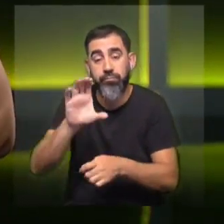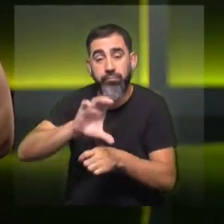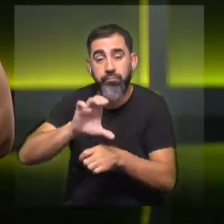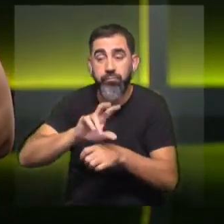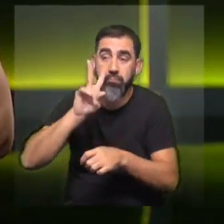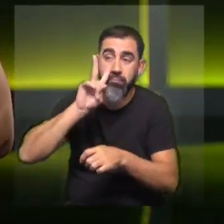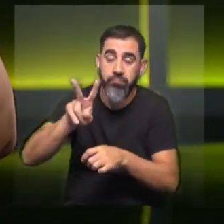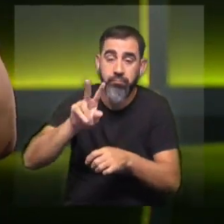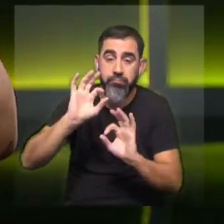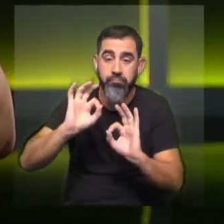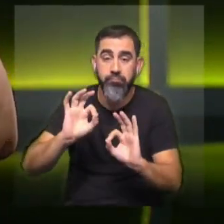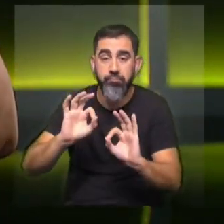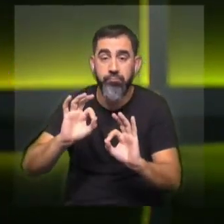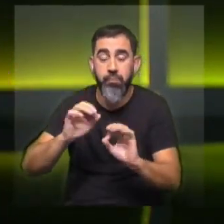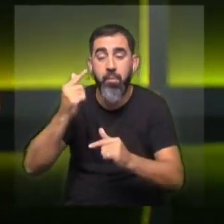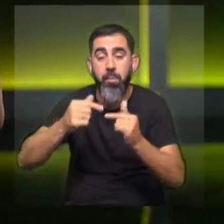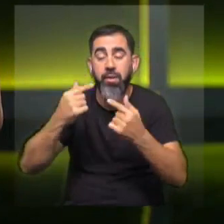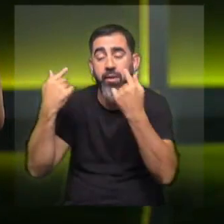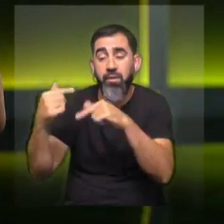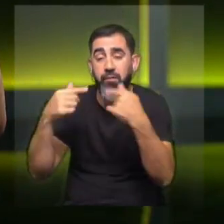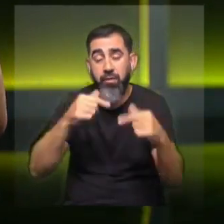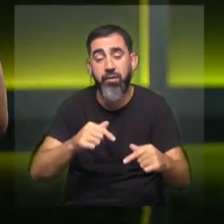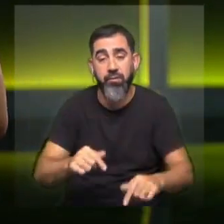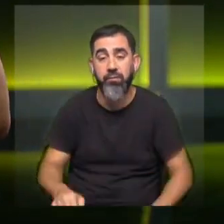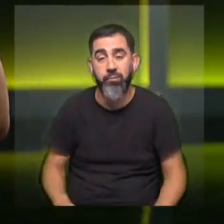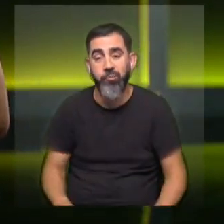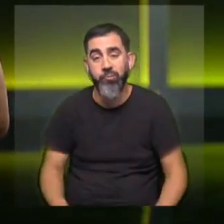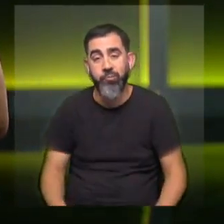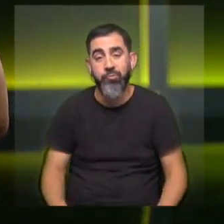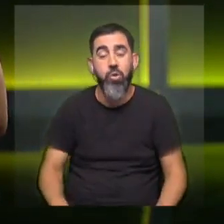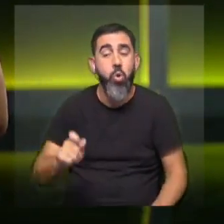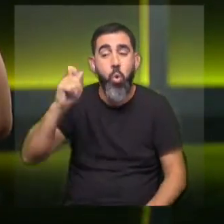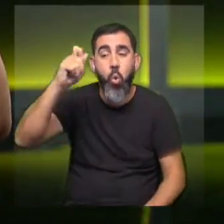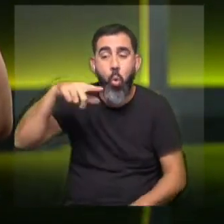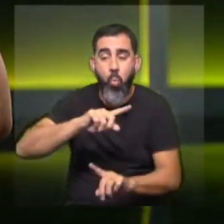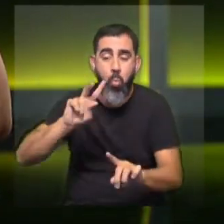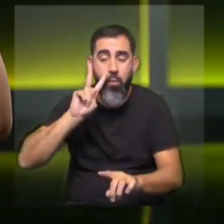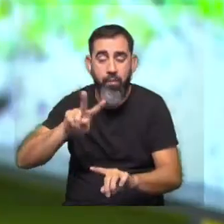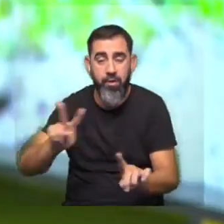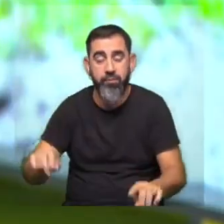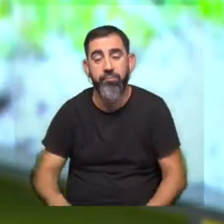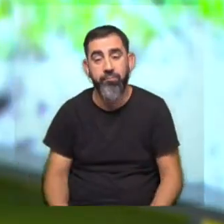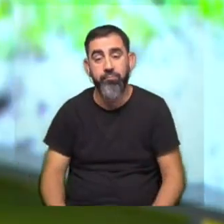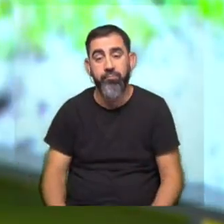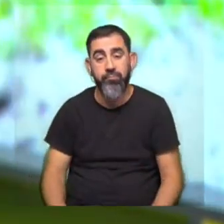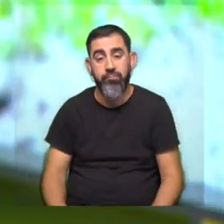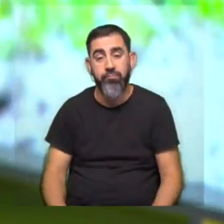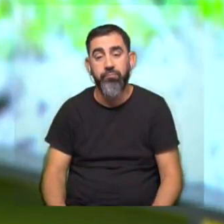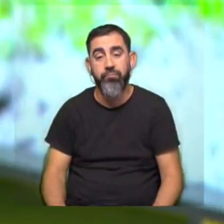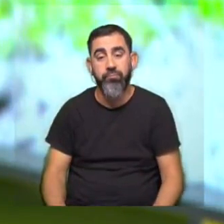ven y es de un material diferente, que no se ve, generalmente no se ve. Es que es muy sorprendente,